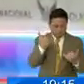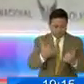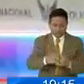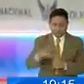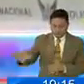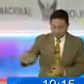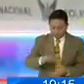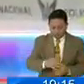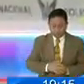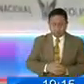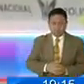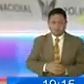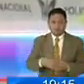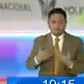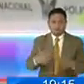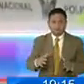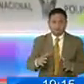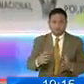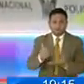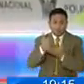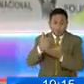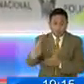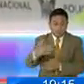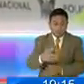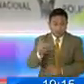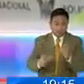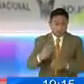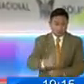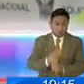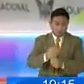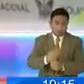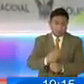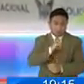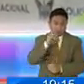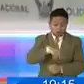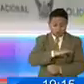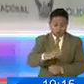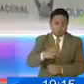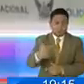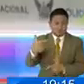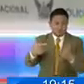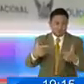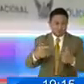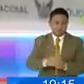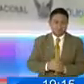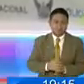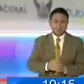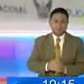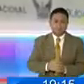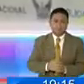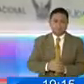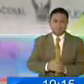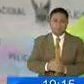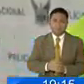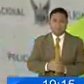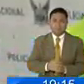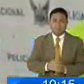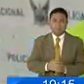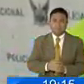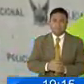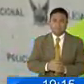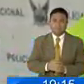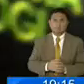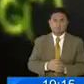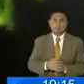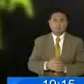aquí, aportamos para la seguridad. Siempre cuando tenemos estas armas, reduce